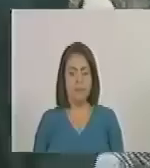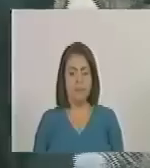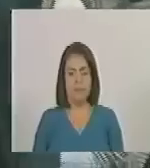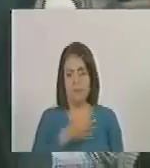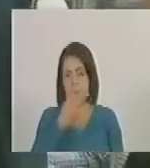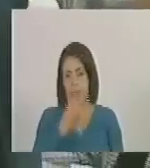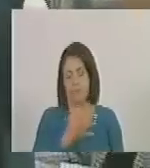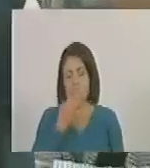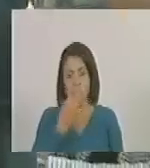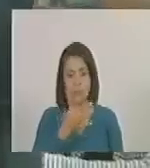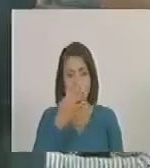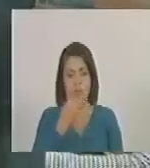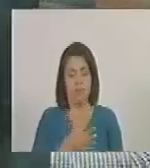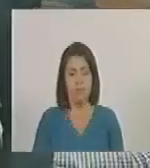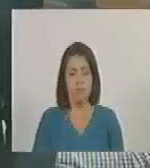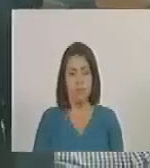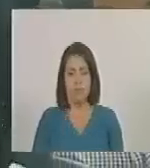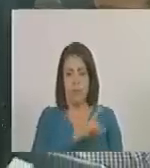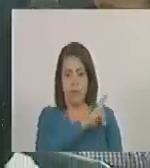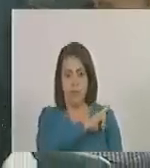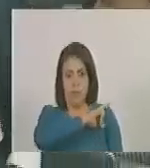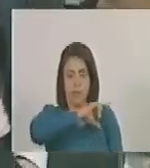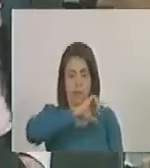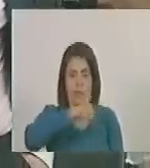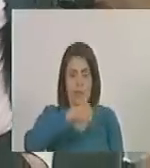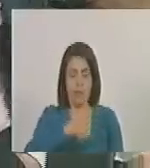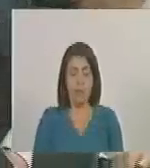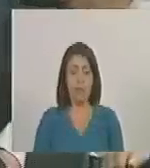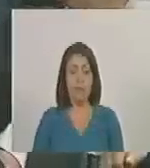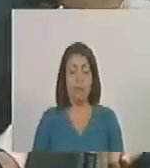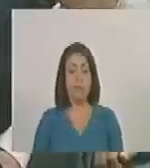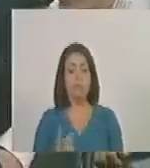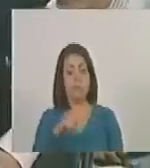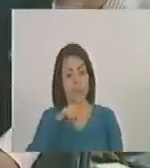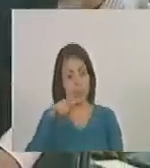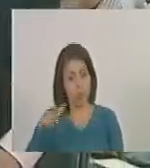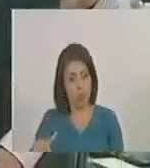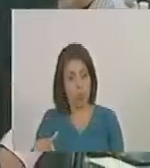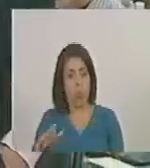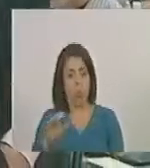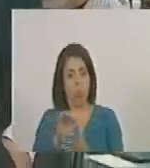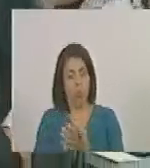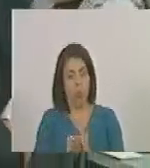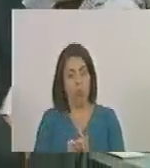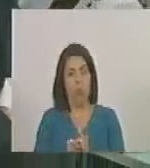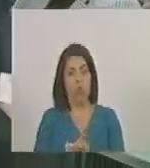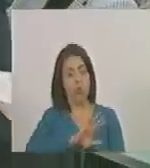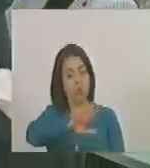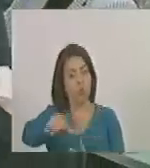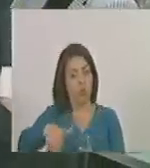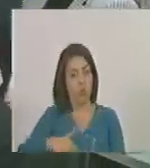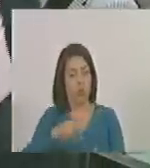Buenas tardes, junta directiva, compatriota, pueblo que nos oye.